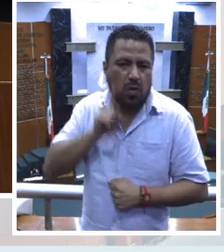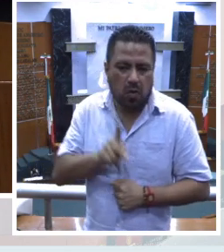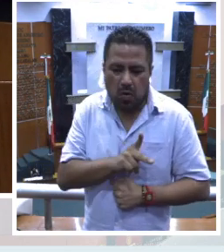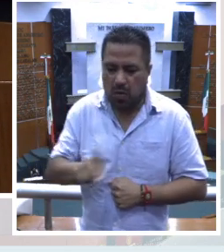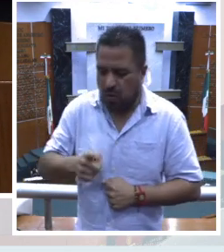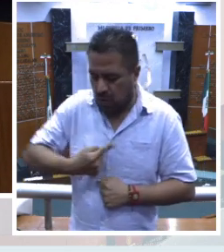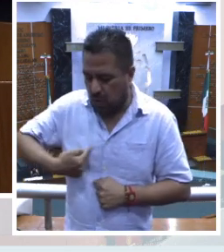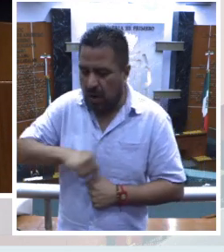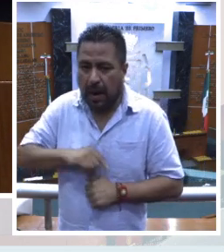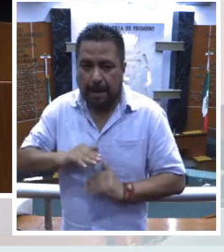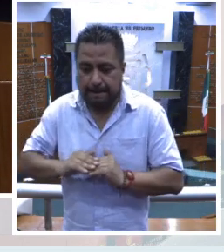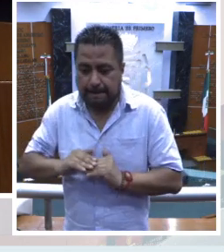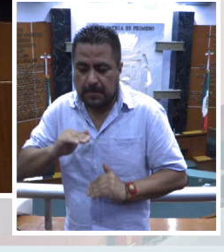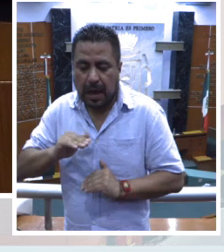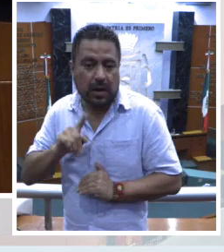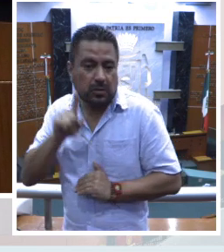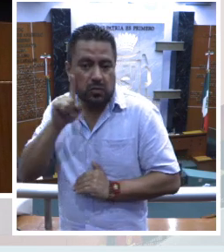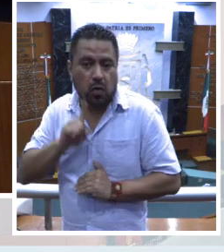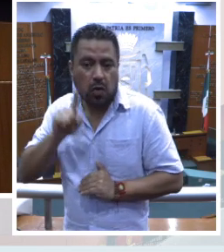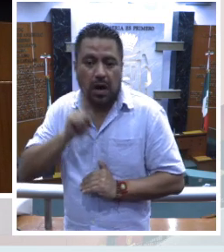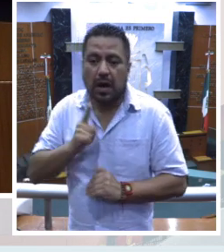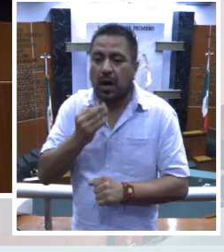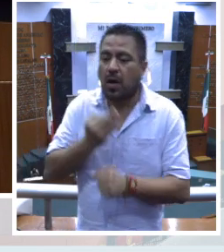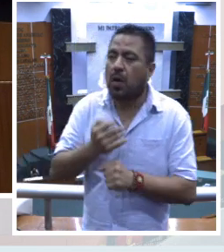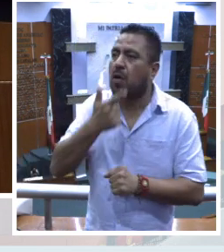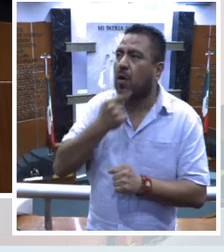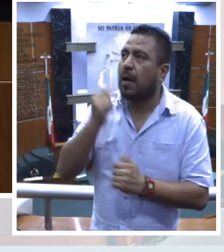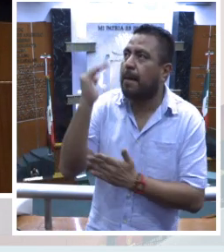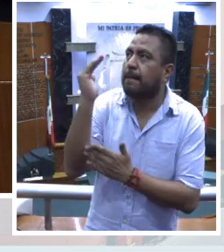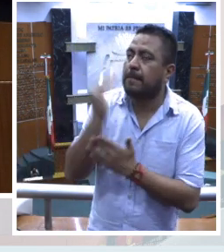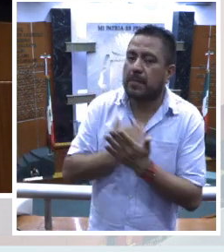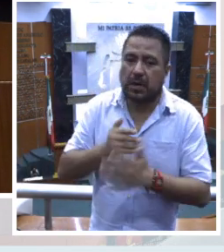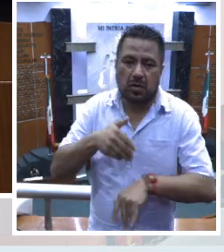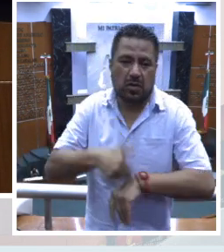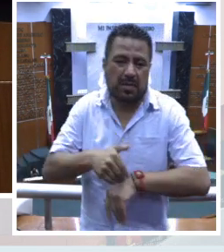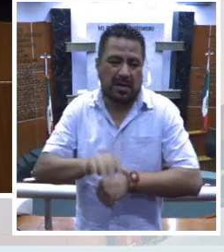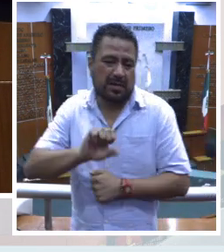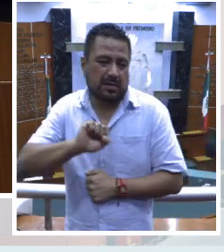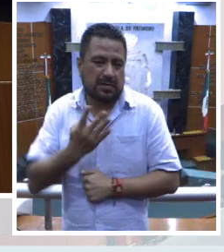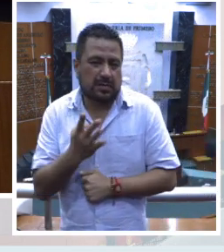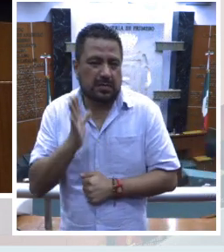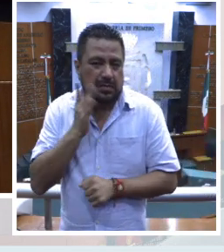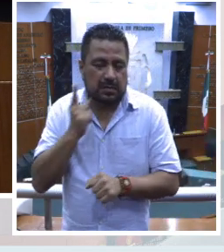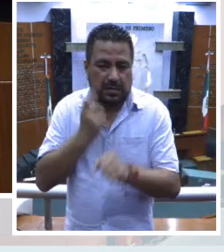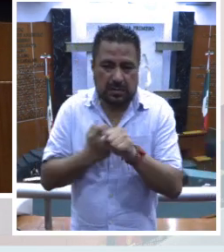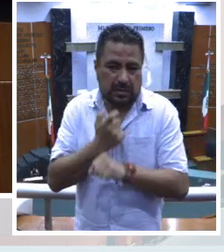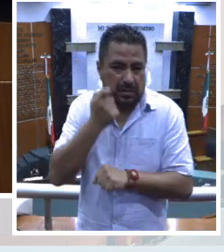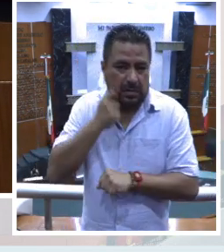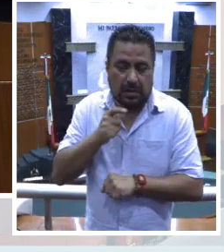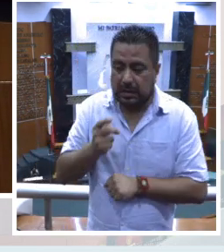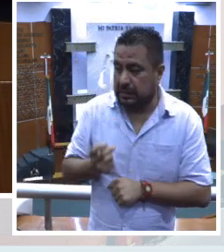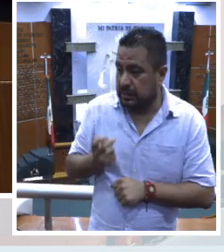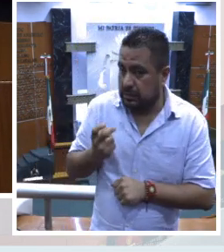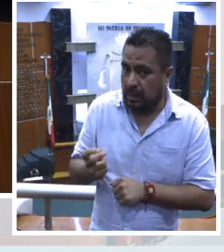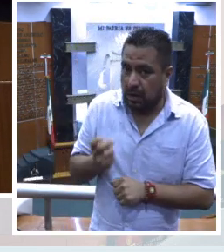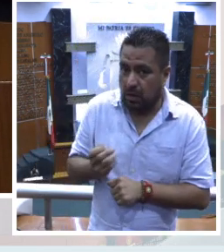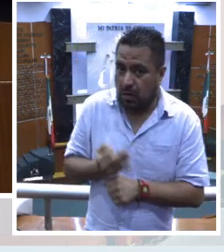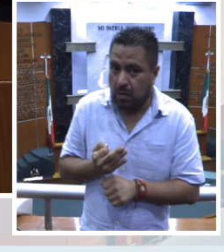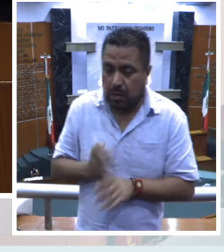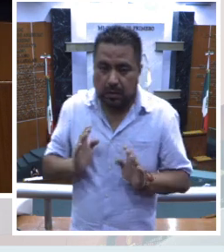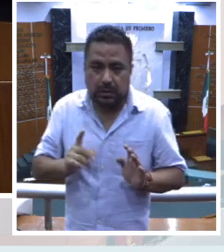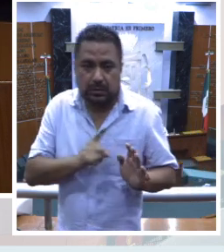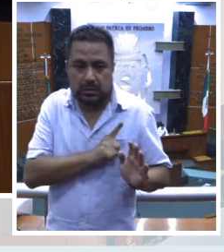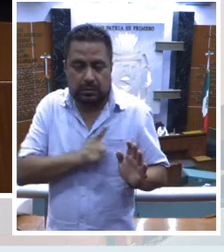Hoy somos más mujeres que hombres en esta 64ª legislatura. Y eso, compañeras diputadas,